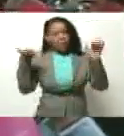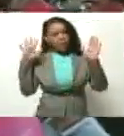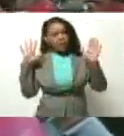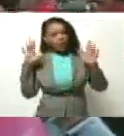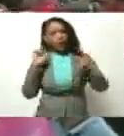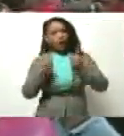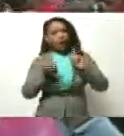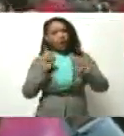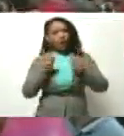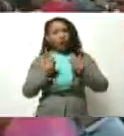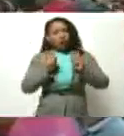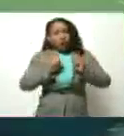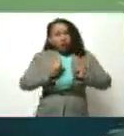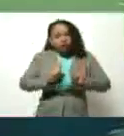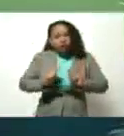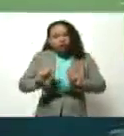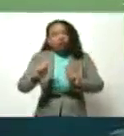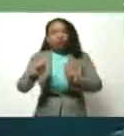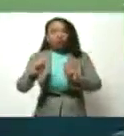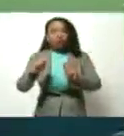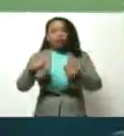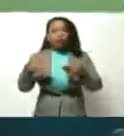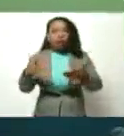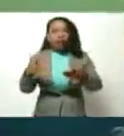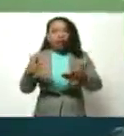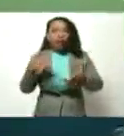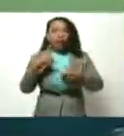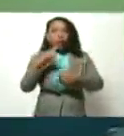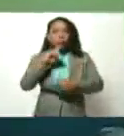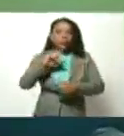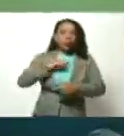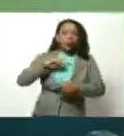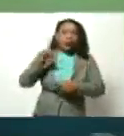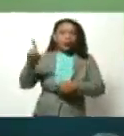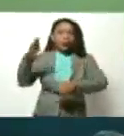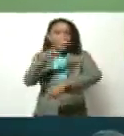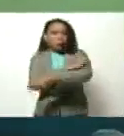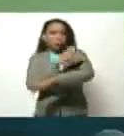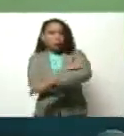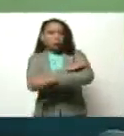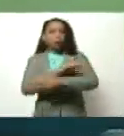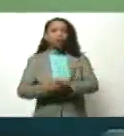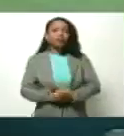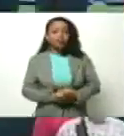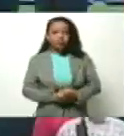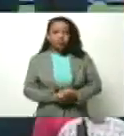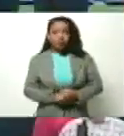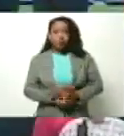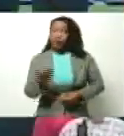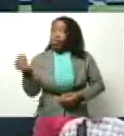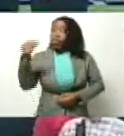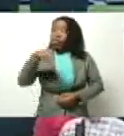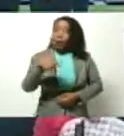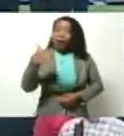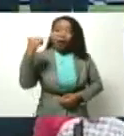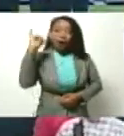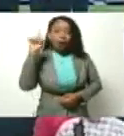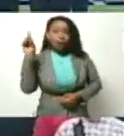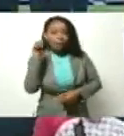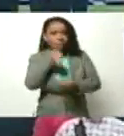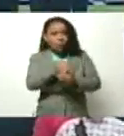de algunos intentos de adversarios de esa oposición que además está